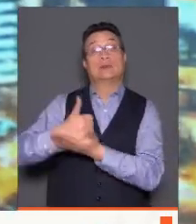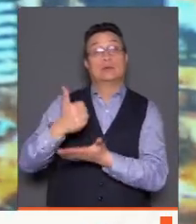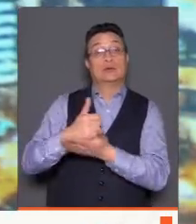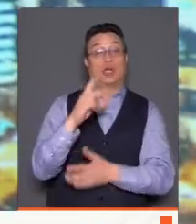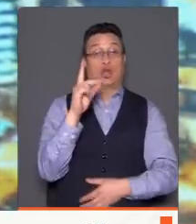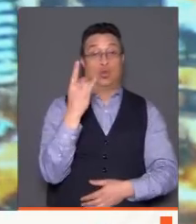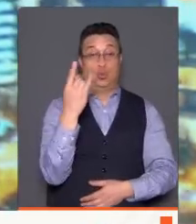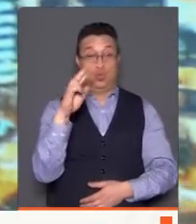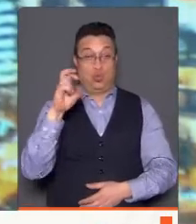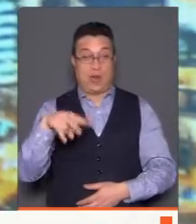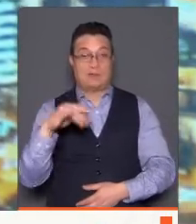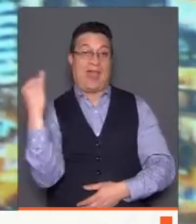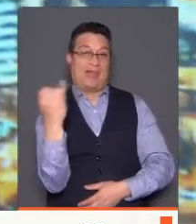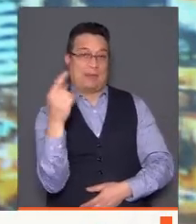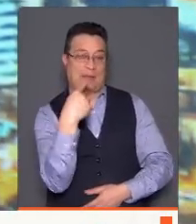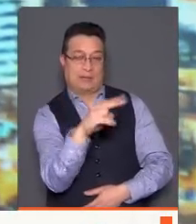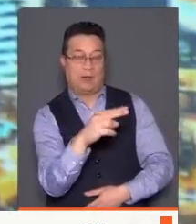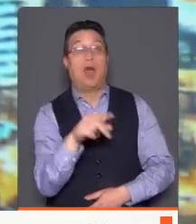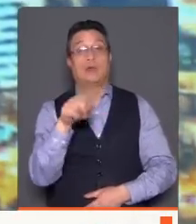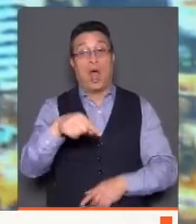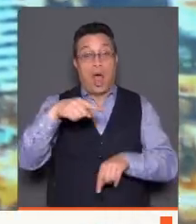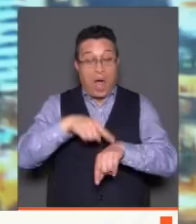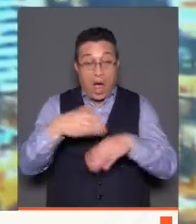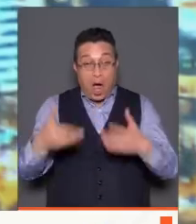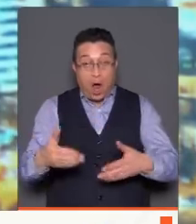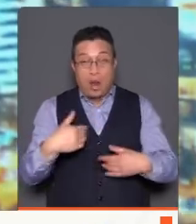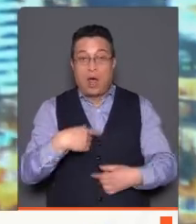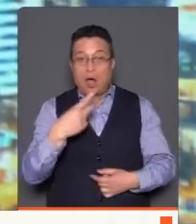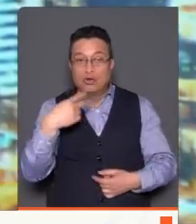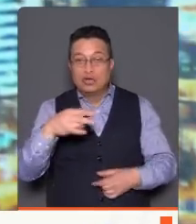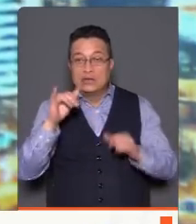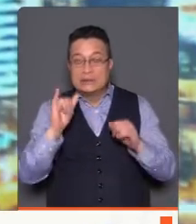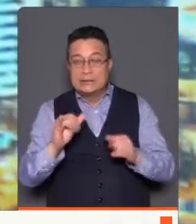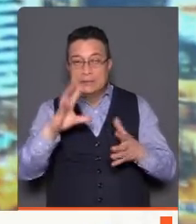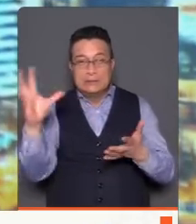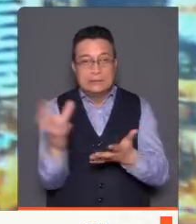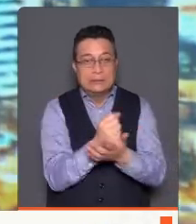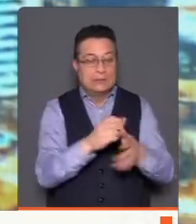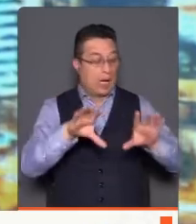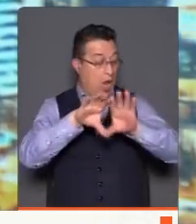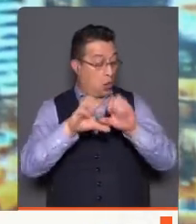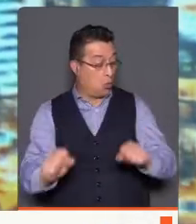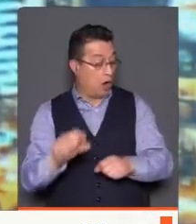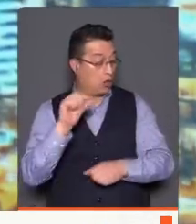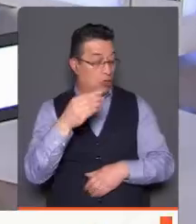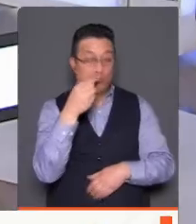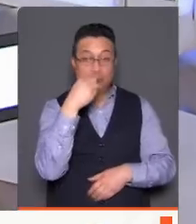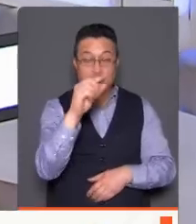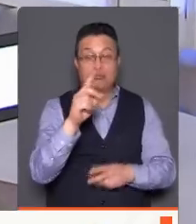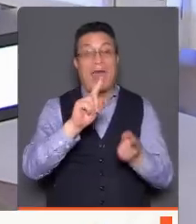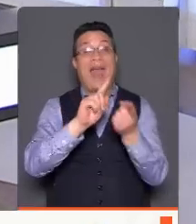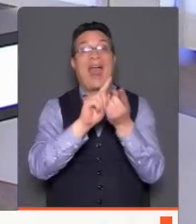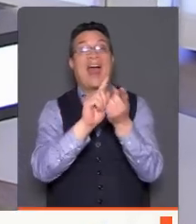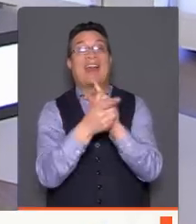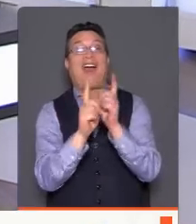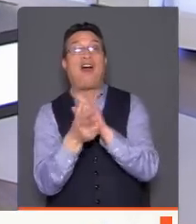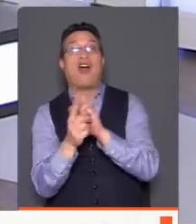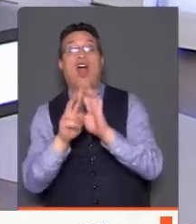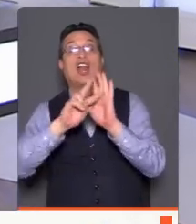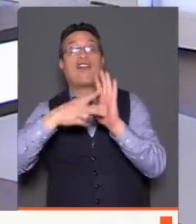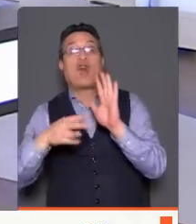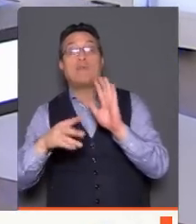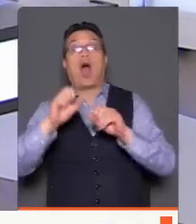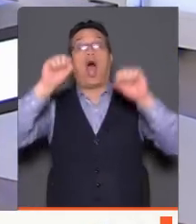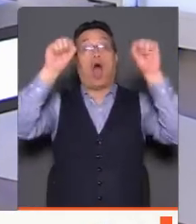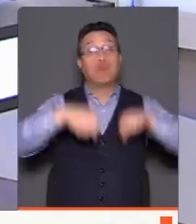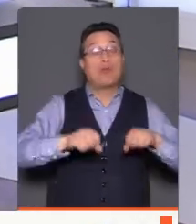porque a esta hora la noticia es si se llega o no se llega a un acuerdo de cara a las reformas por el apruebo, si es que gana el apruebo el